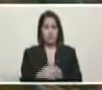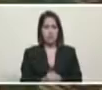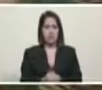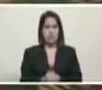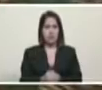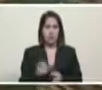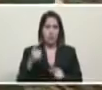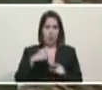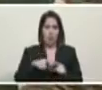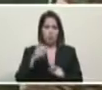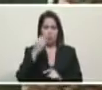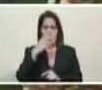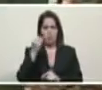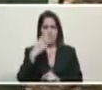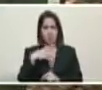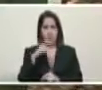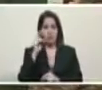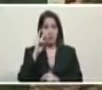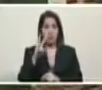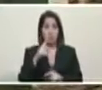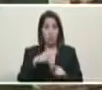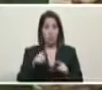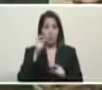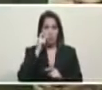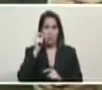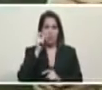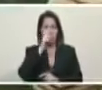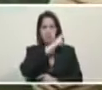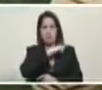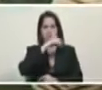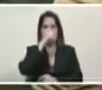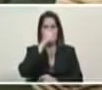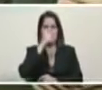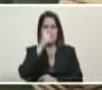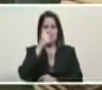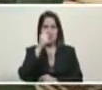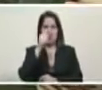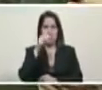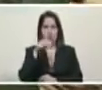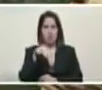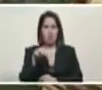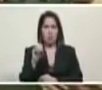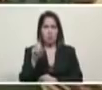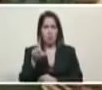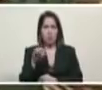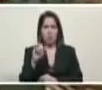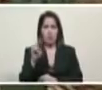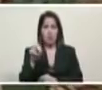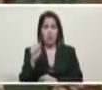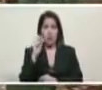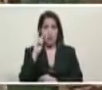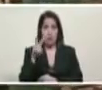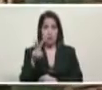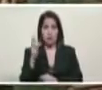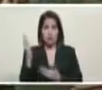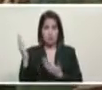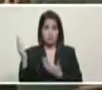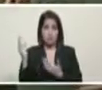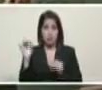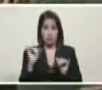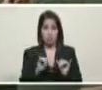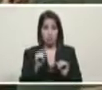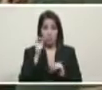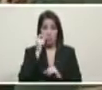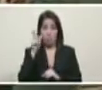Bolívar del Palacio de Miraflores, el teniente Luis José Alexander Molina Torres, que es precisamente el que podemos apreciar a través de las imágenes en